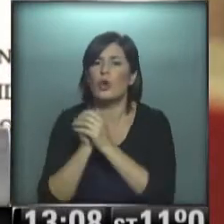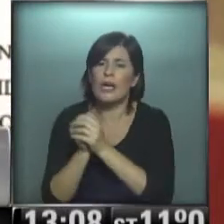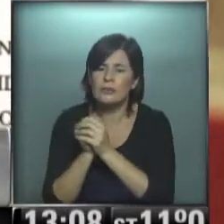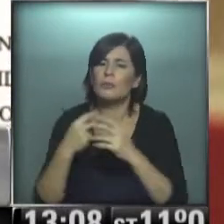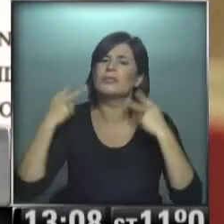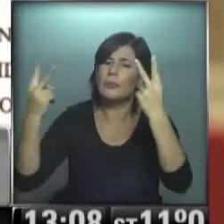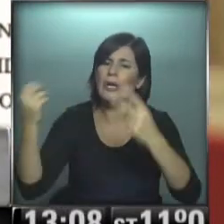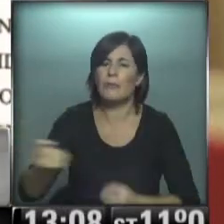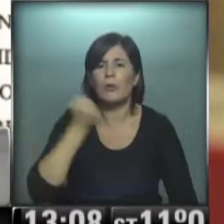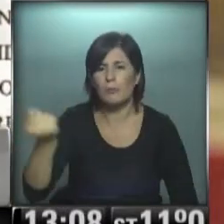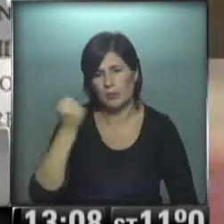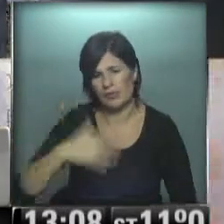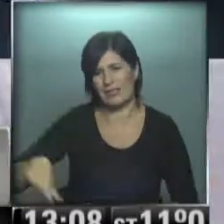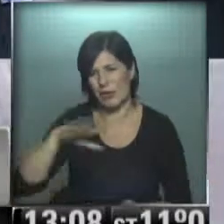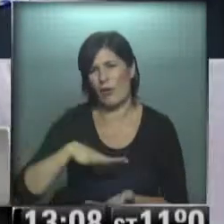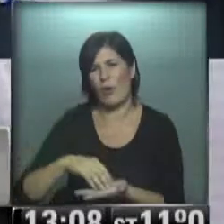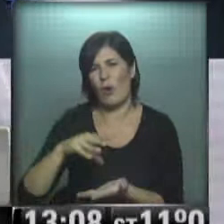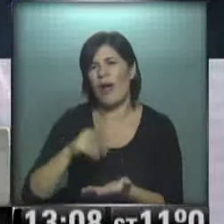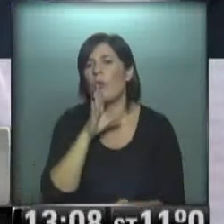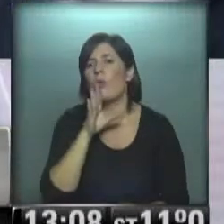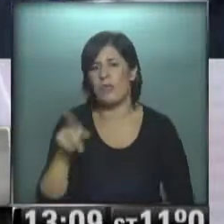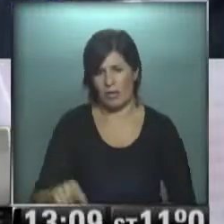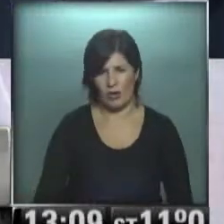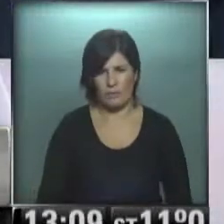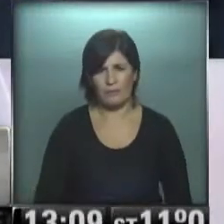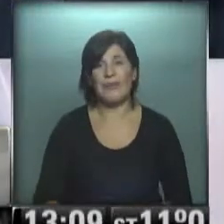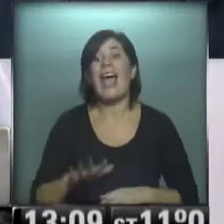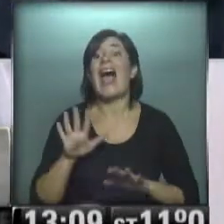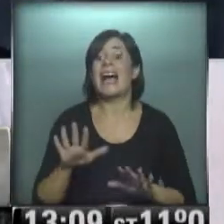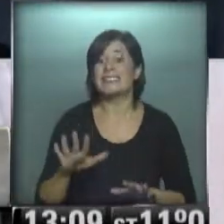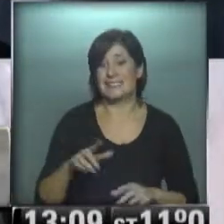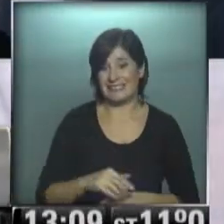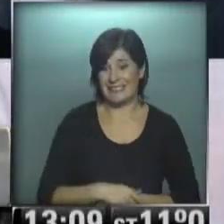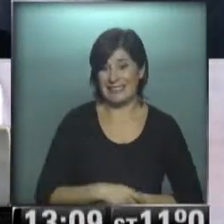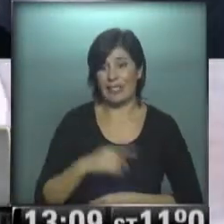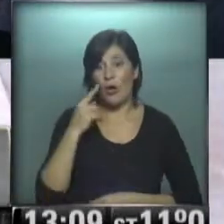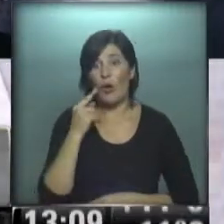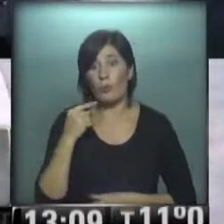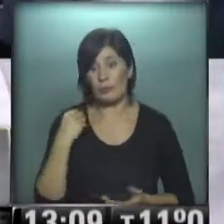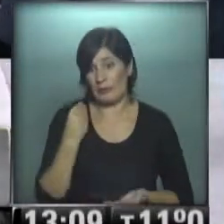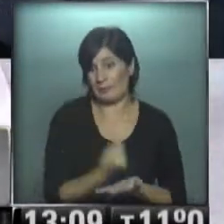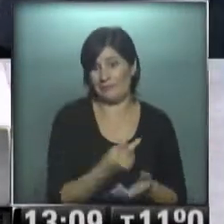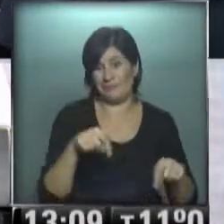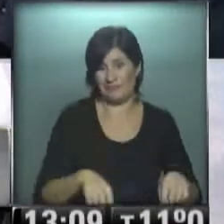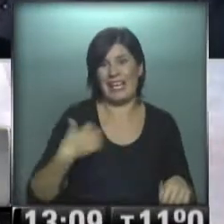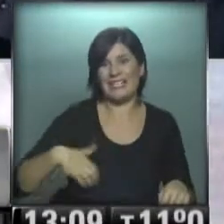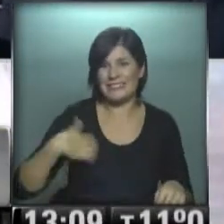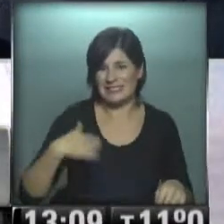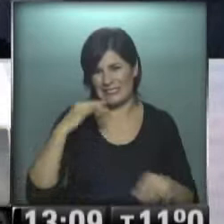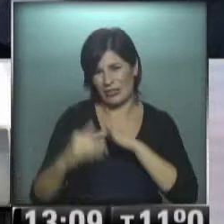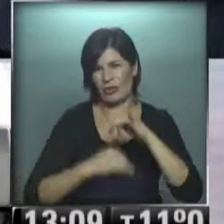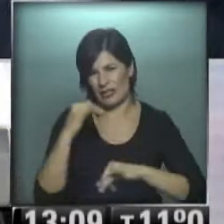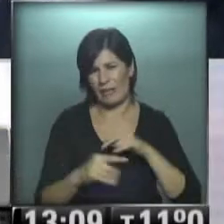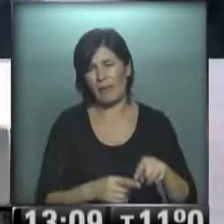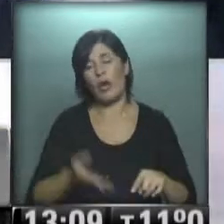muy importante. Bueno, allí estaba finalmente la palabra del nuncio. Alejandro, vos hacías alusión a Guillermo Karcher. Recordemos